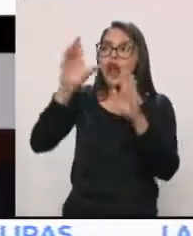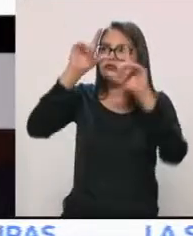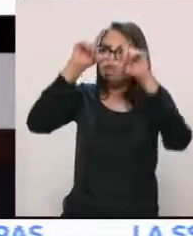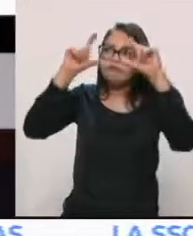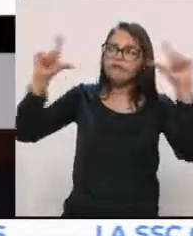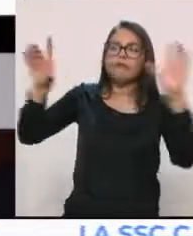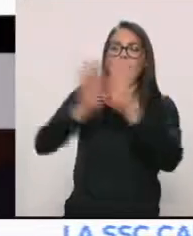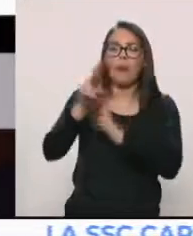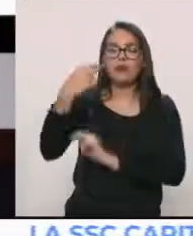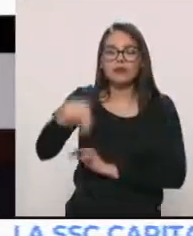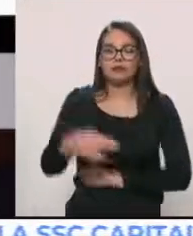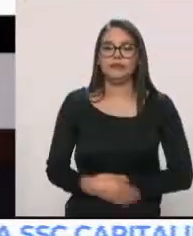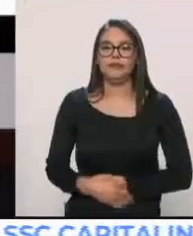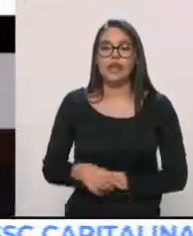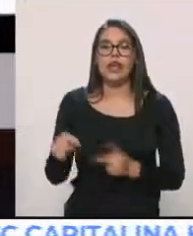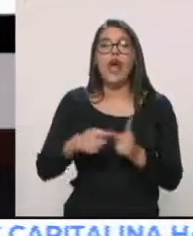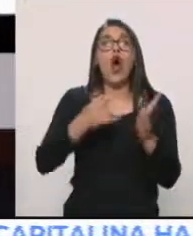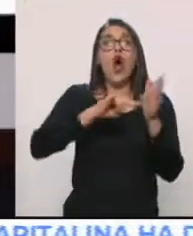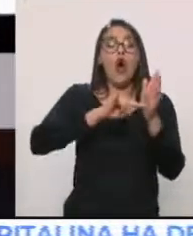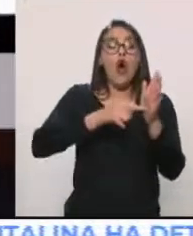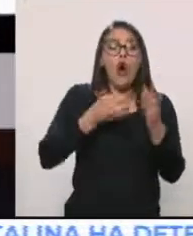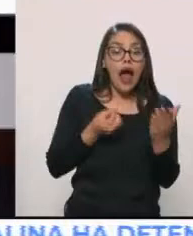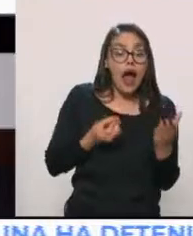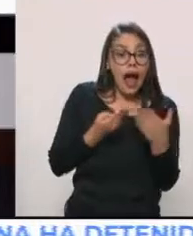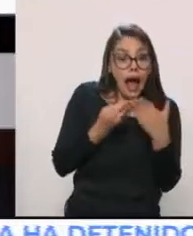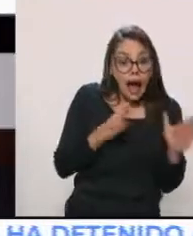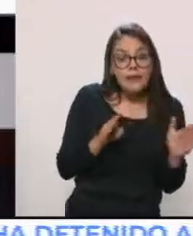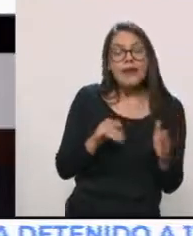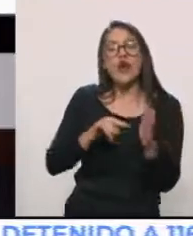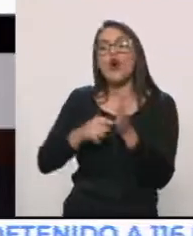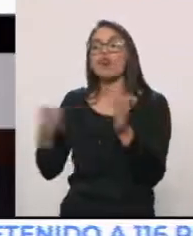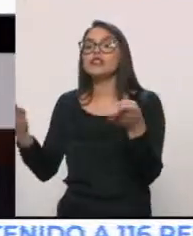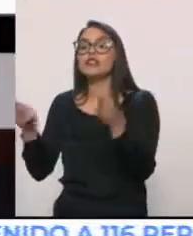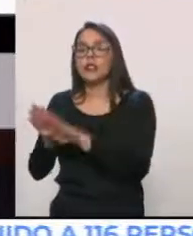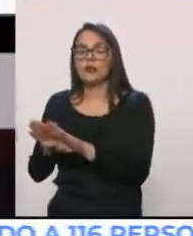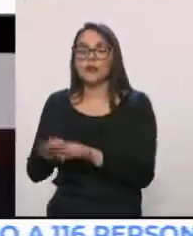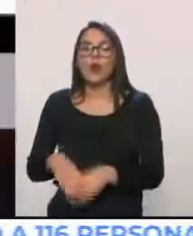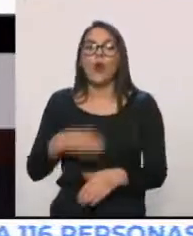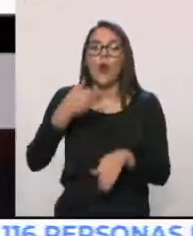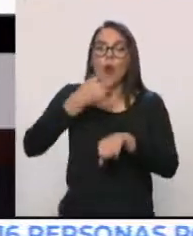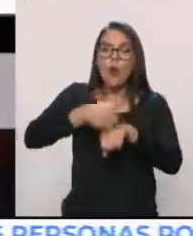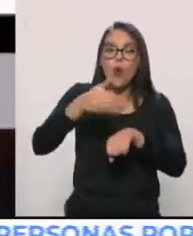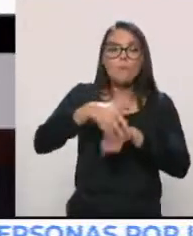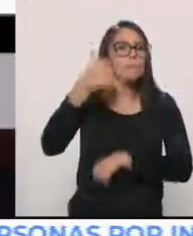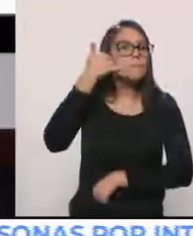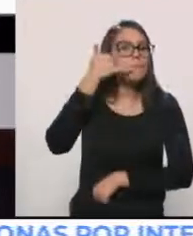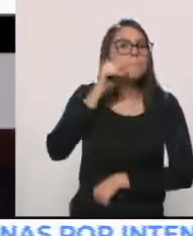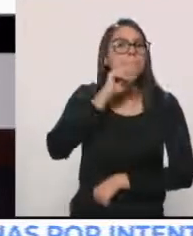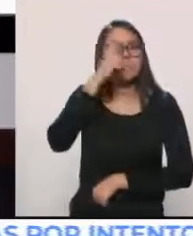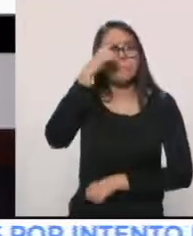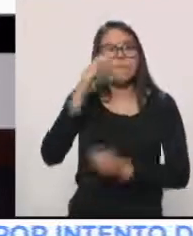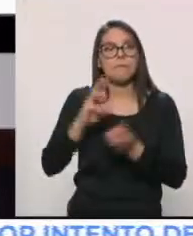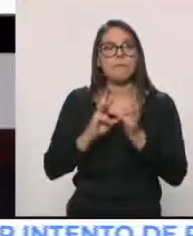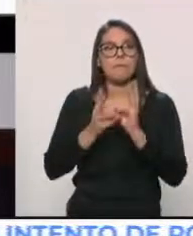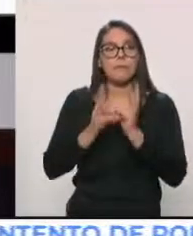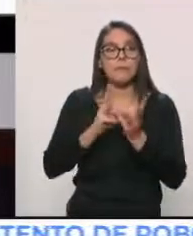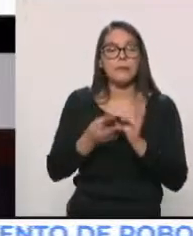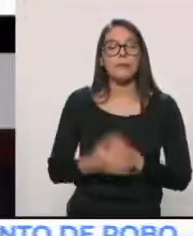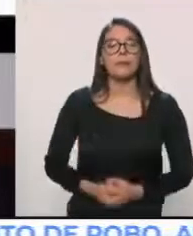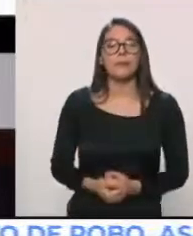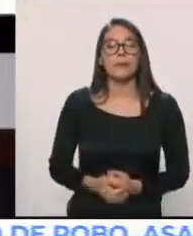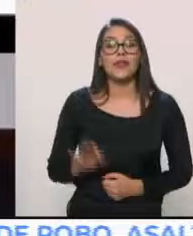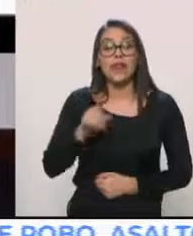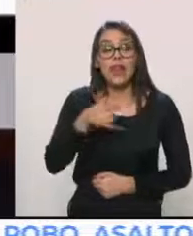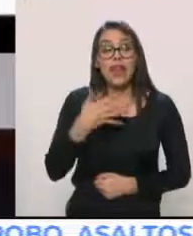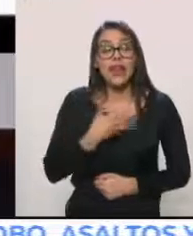giro, horario de apertura y cierre, número de celular y WhatsApp para ofrecer servicio a domicilio. Y en caso de ser